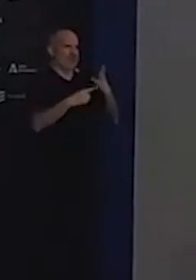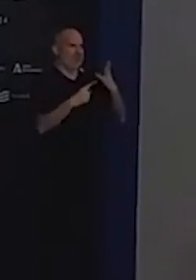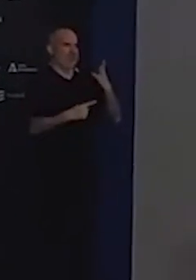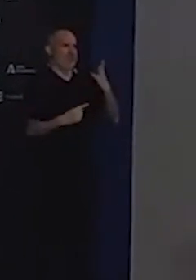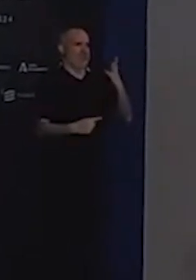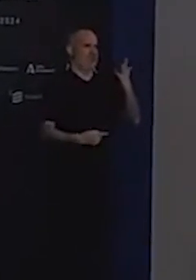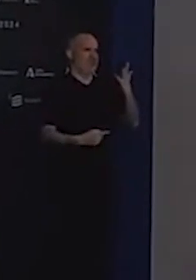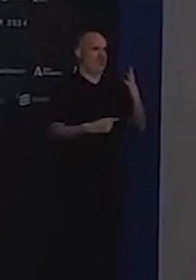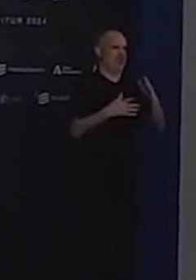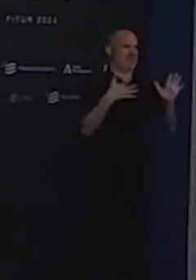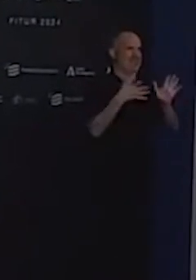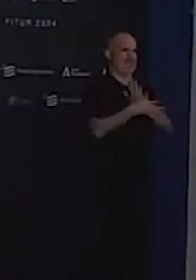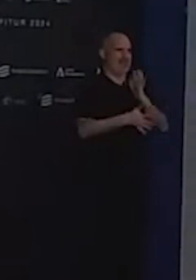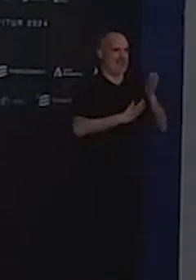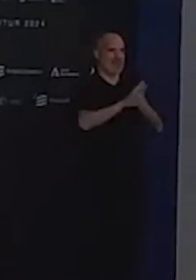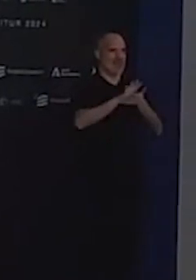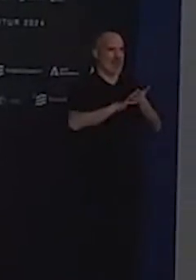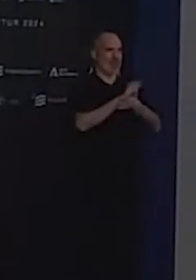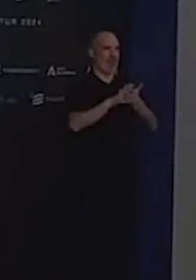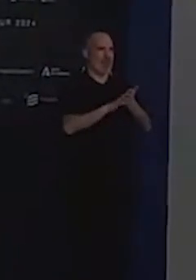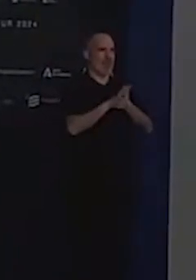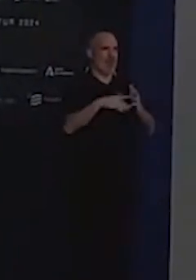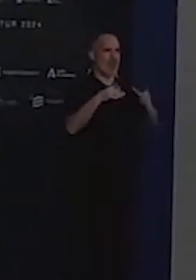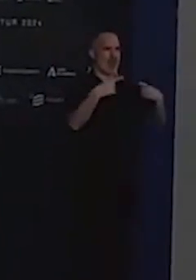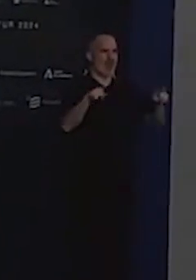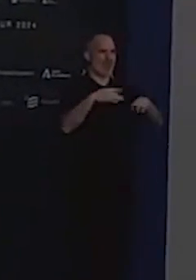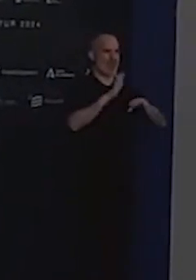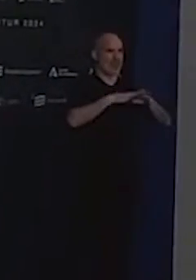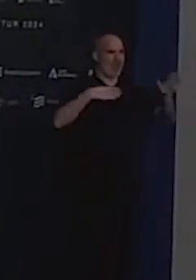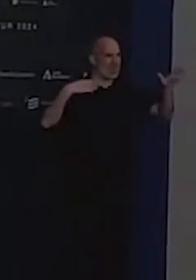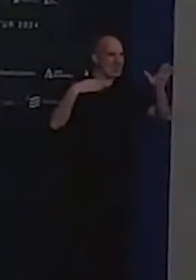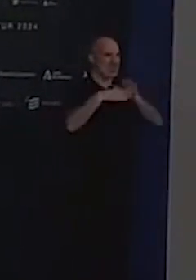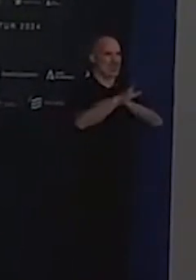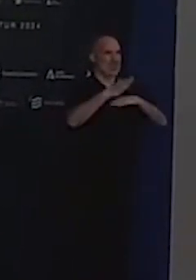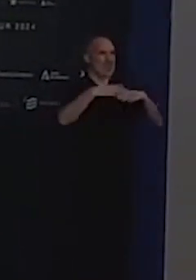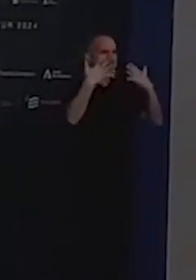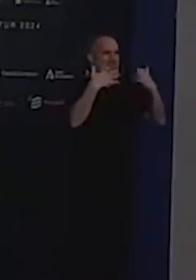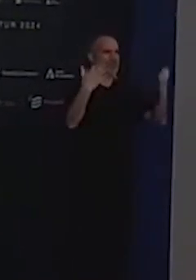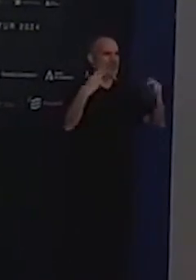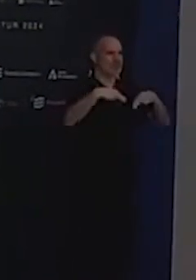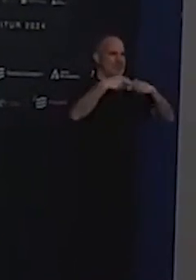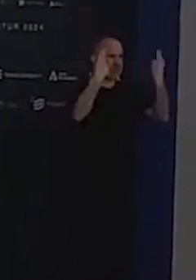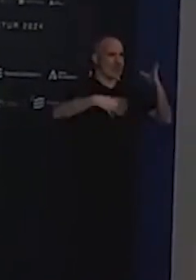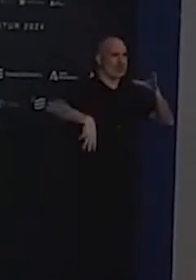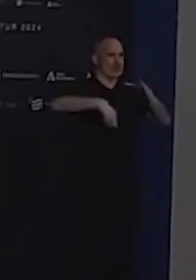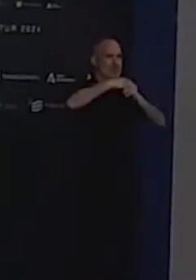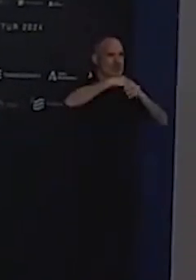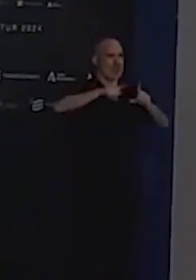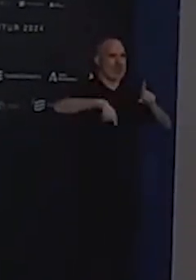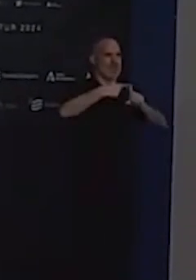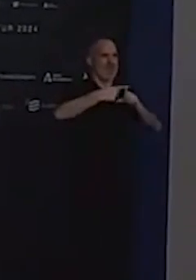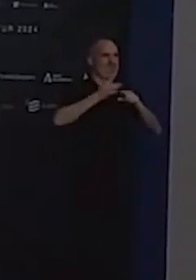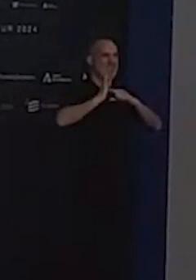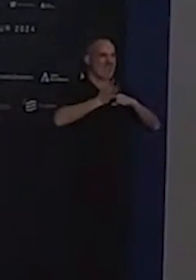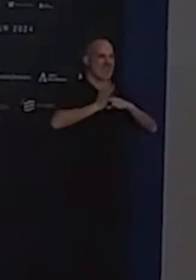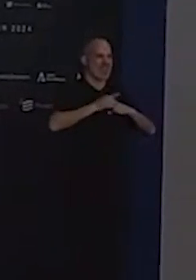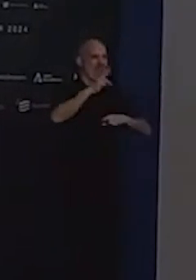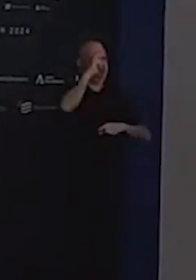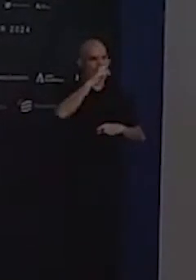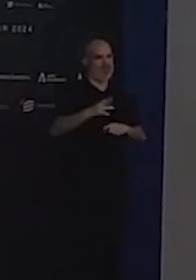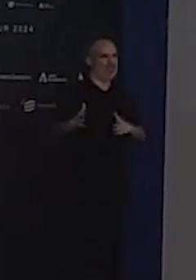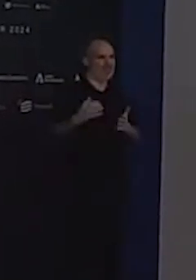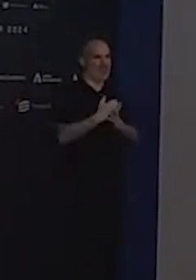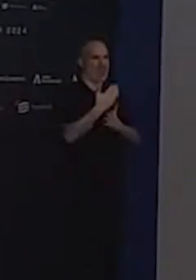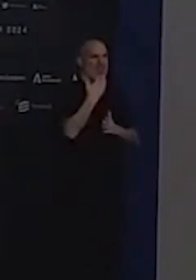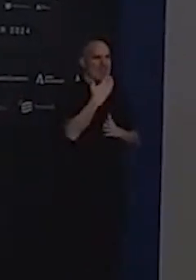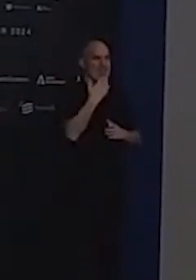estamos hablando de conciertos para todos los públicos, de feria accesible, de feria inclusiva y de feria que respeta toda la